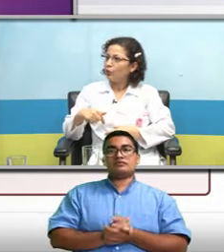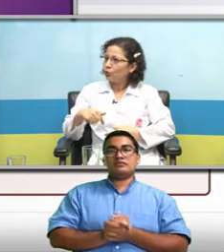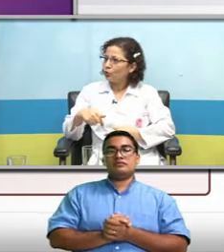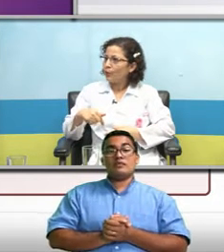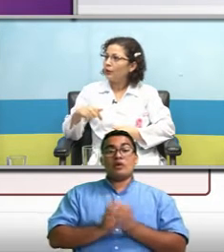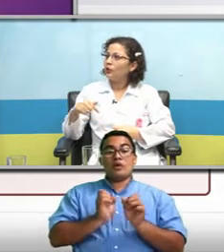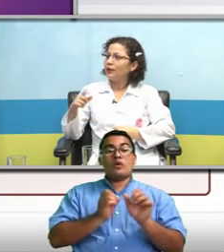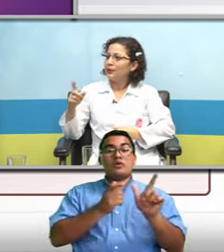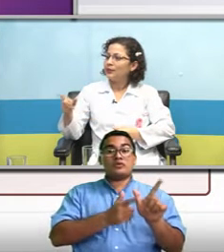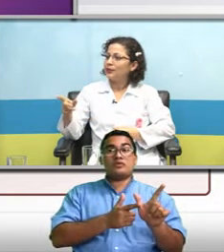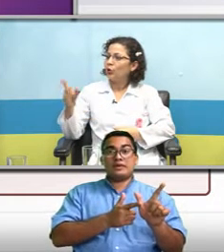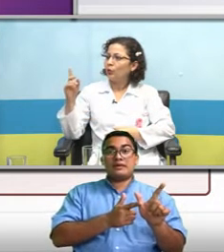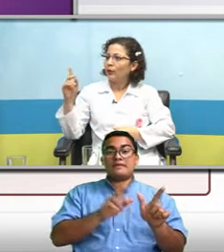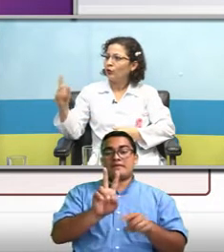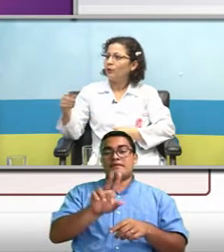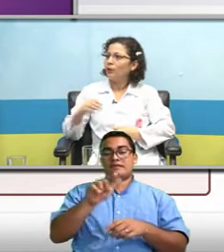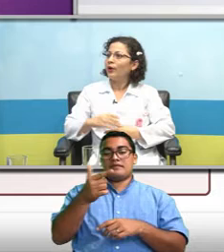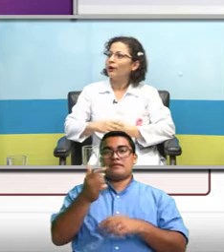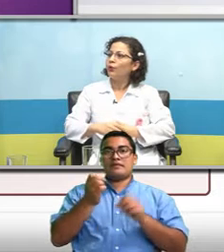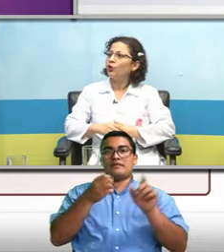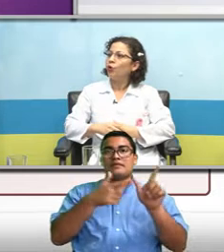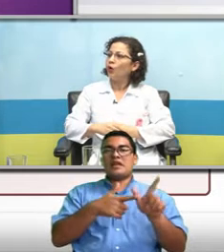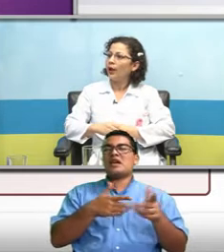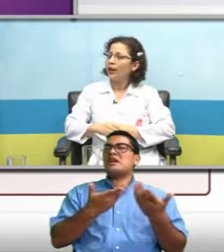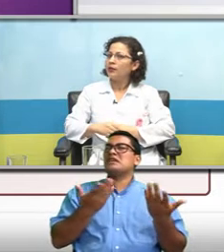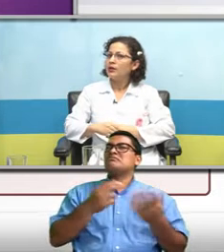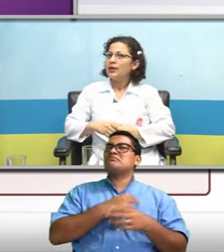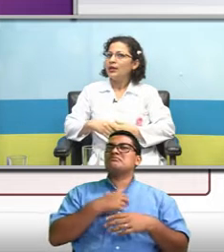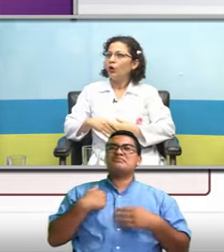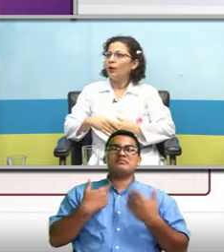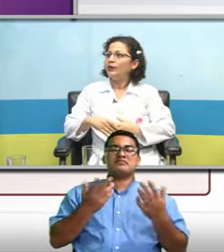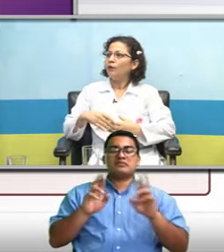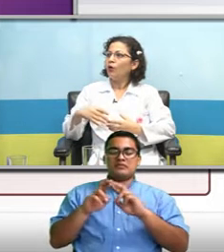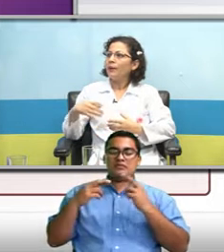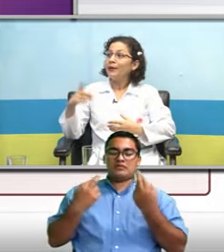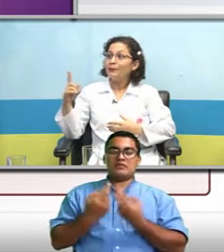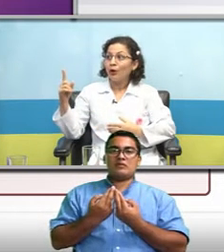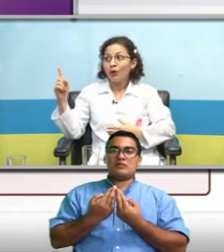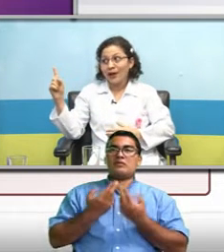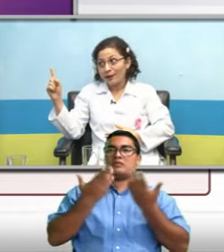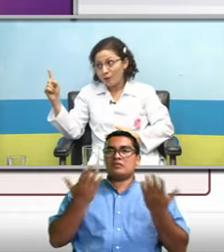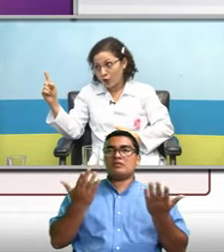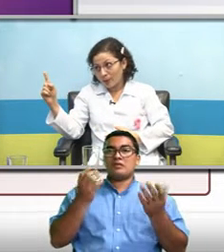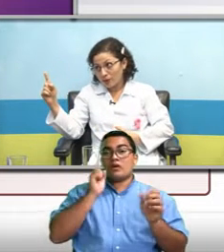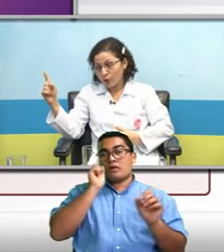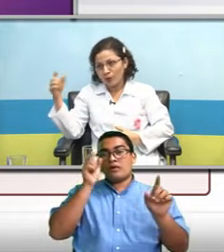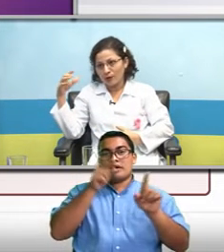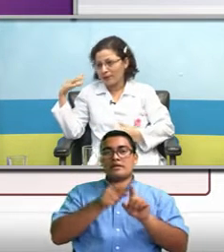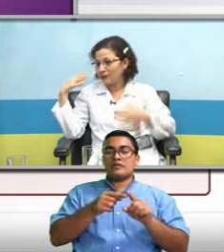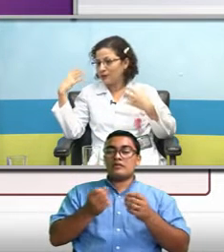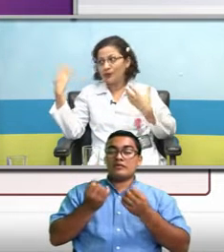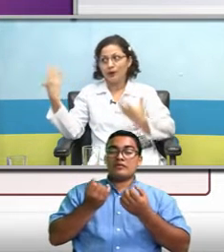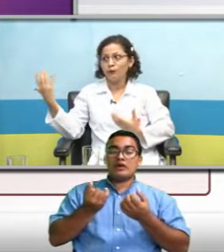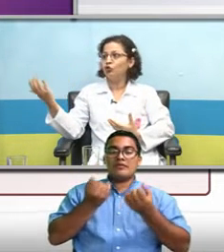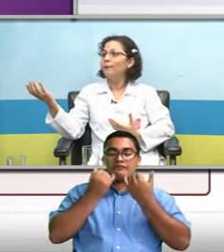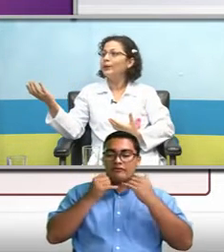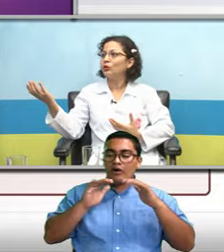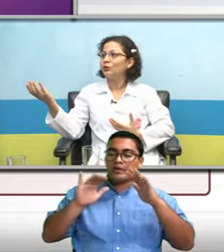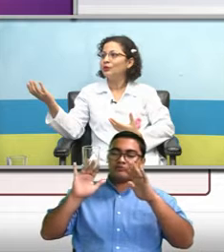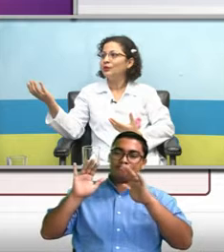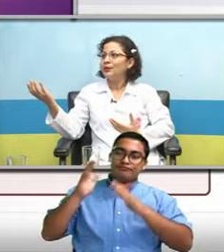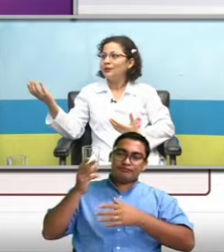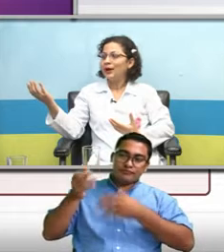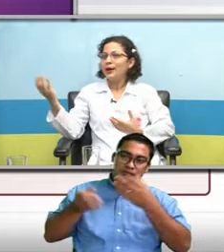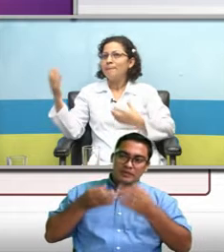finales de octubre, el 27 de octubre, tuvimos una reunión con ellas y el objetivo es primero darles información, porque el paciente tiene muchos